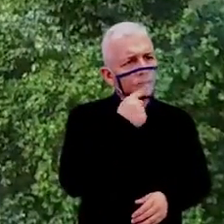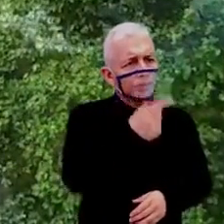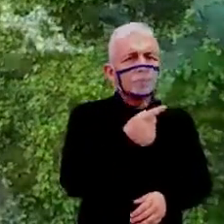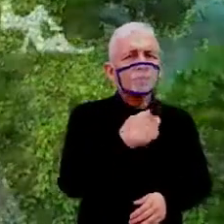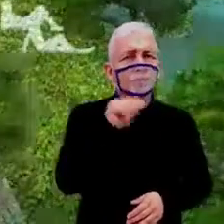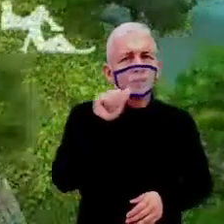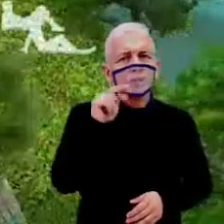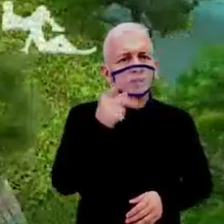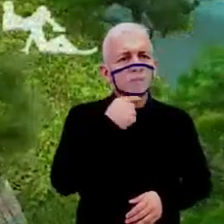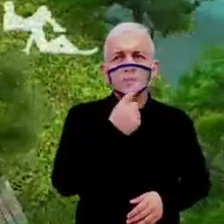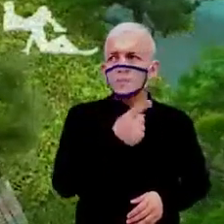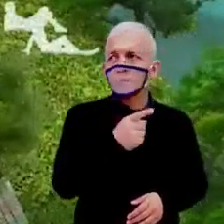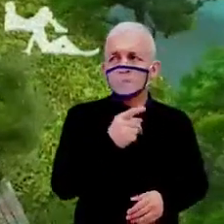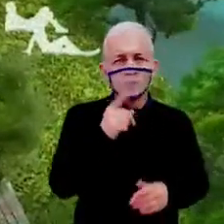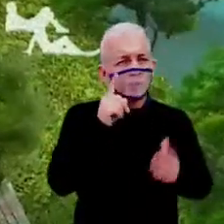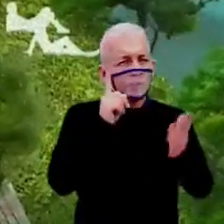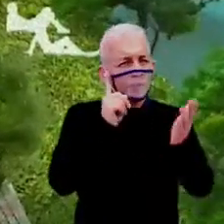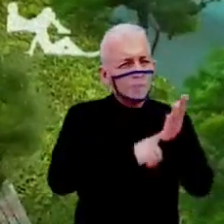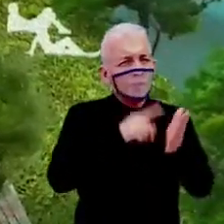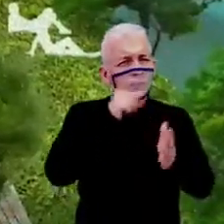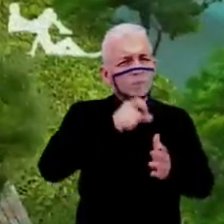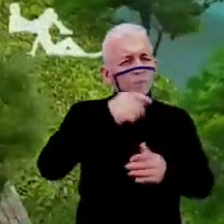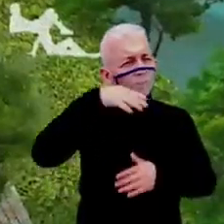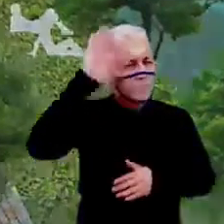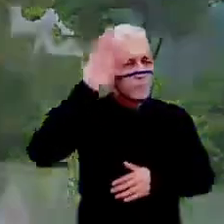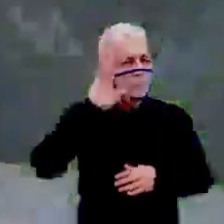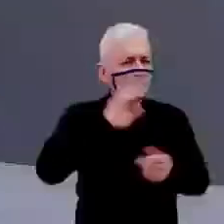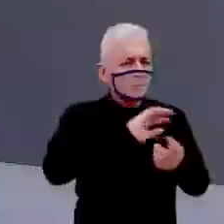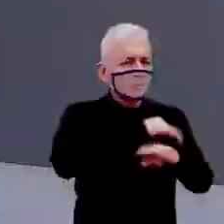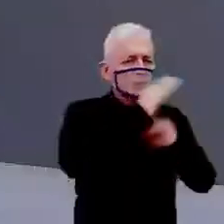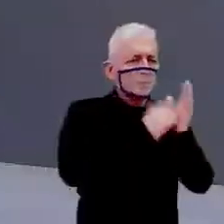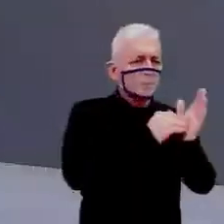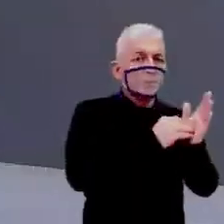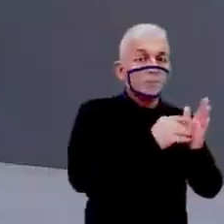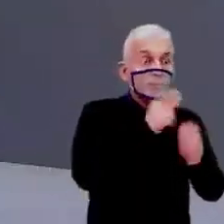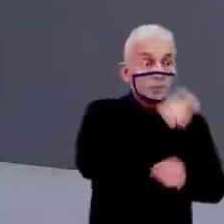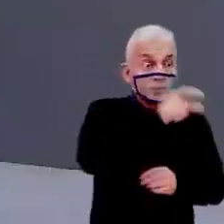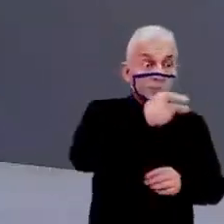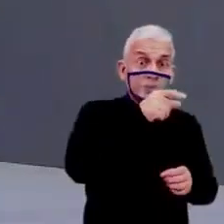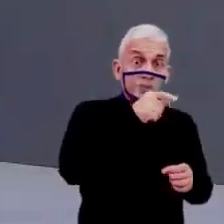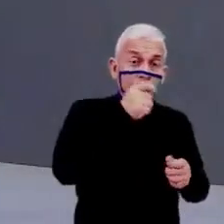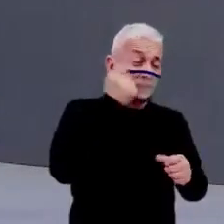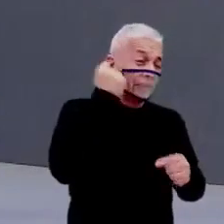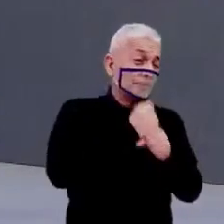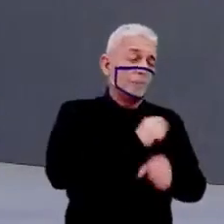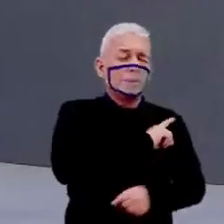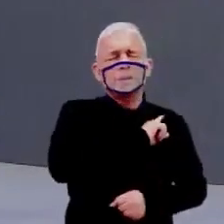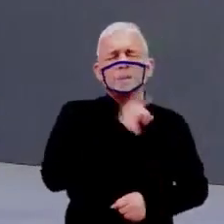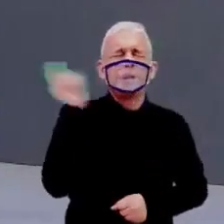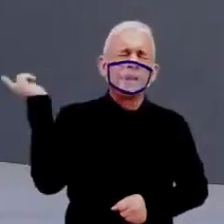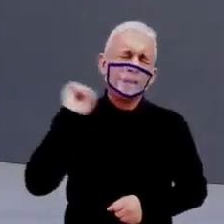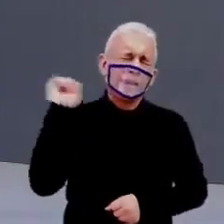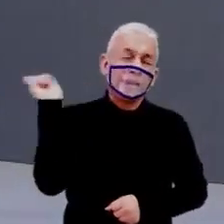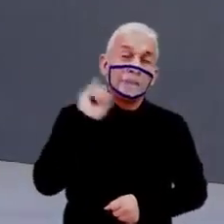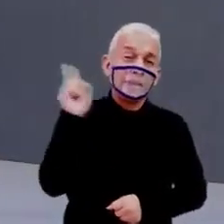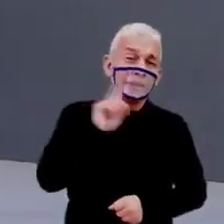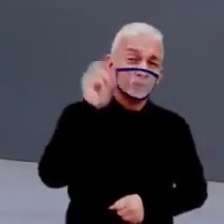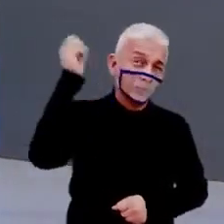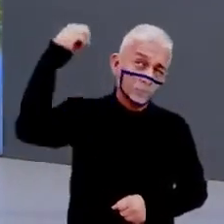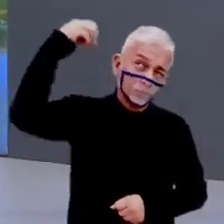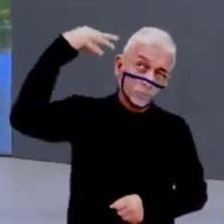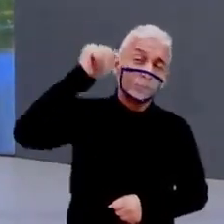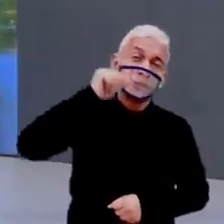de 1,000 personas que van a ser reubicadas ahí, son 1,000 familias de Barranquilla que llevan décadas